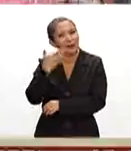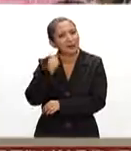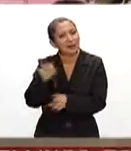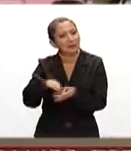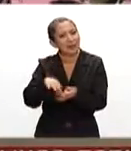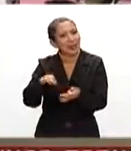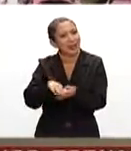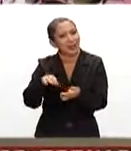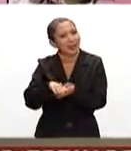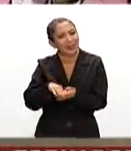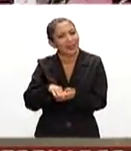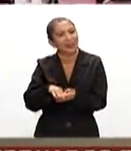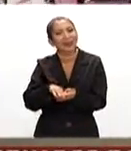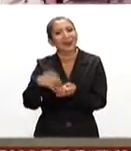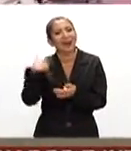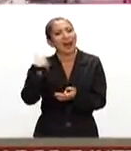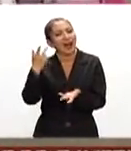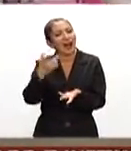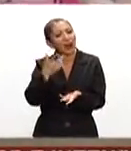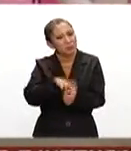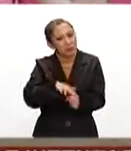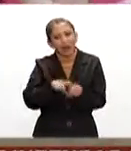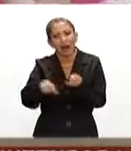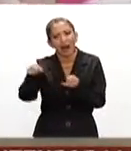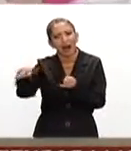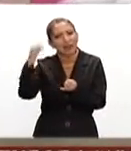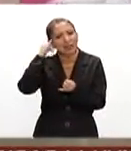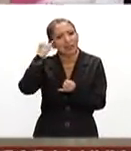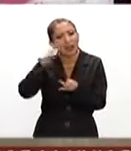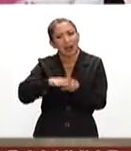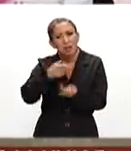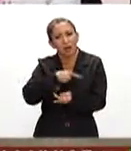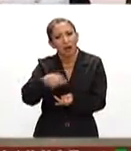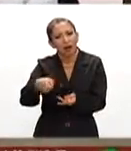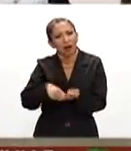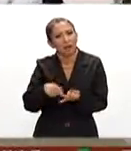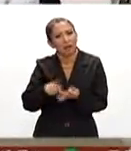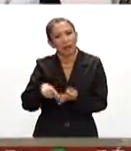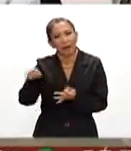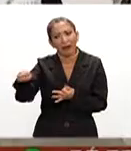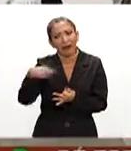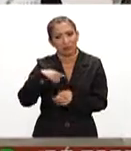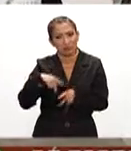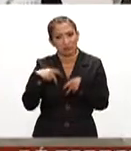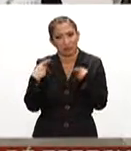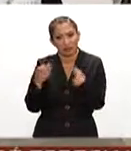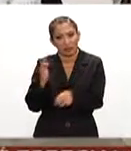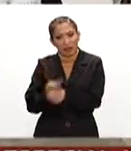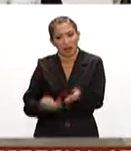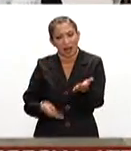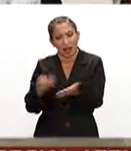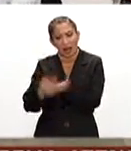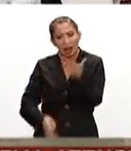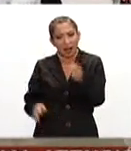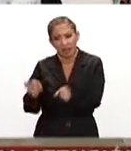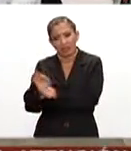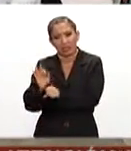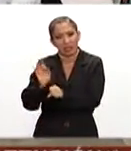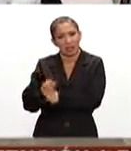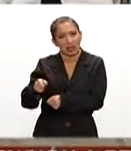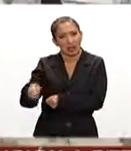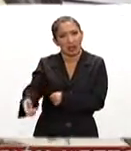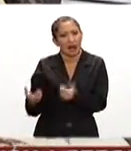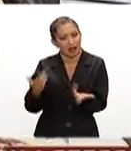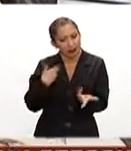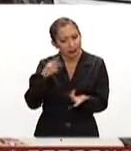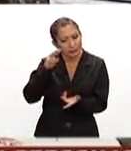recursos económicos. La población indígena en este país es población vulnerable, es población que,